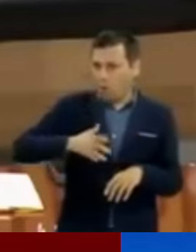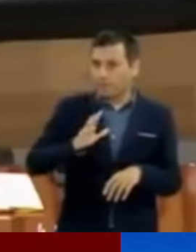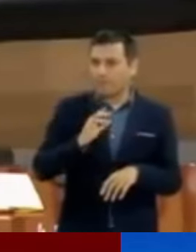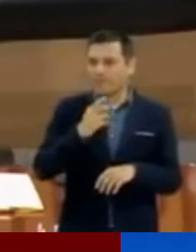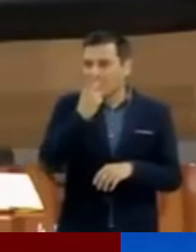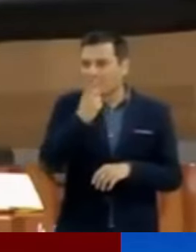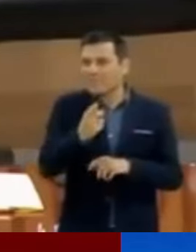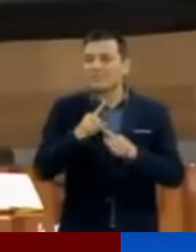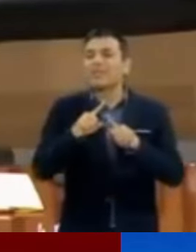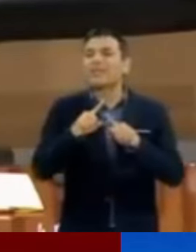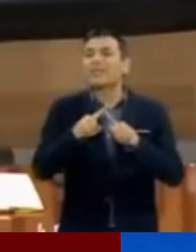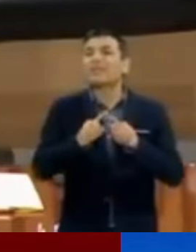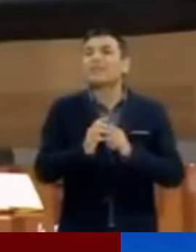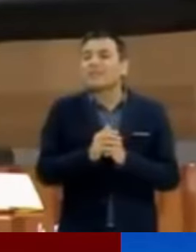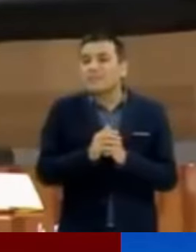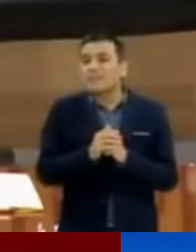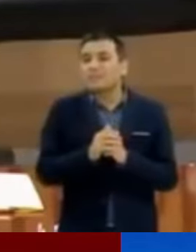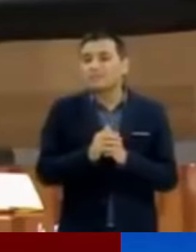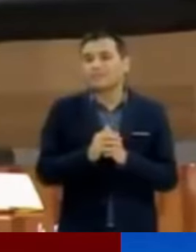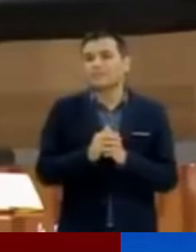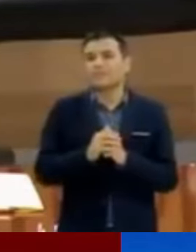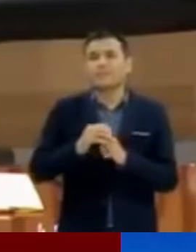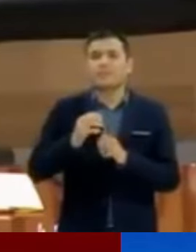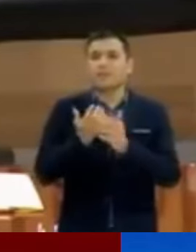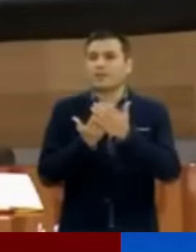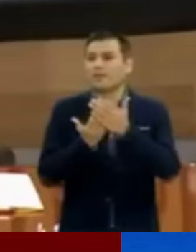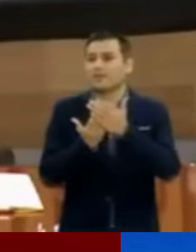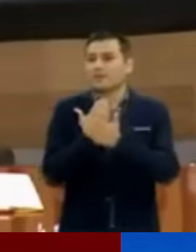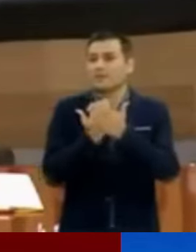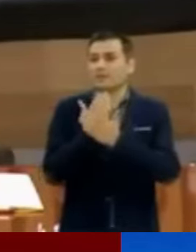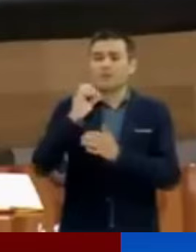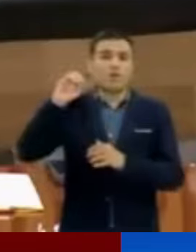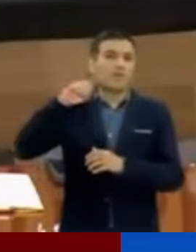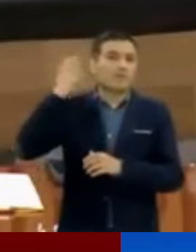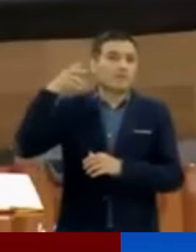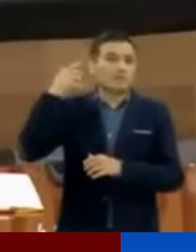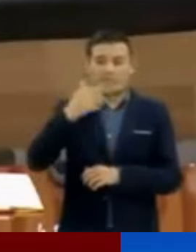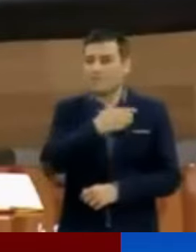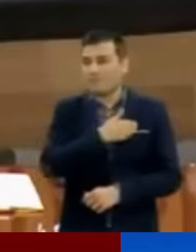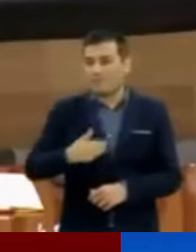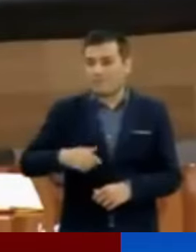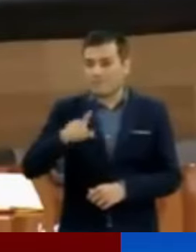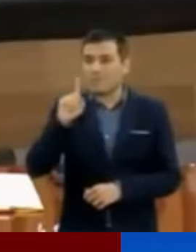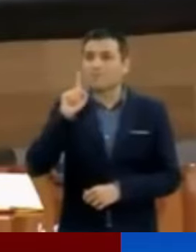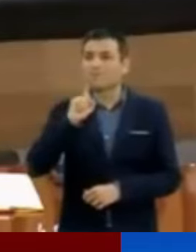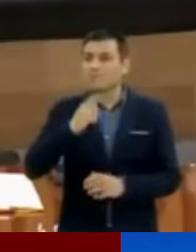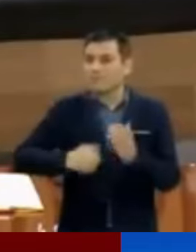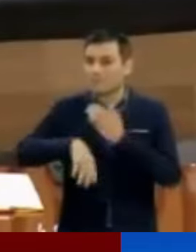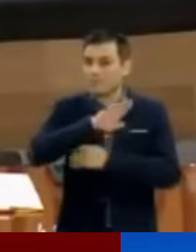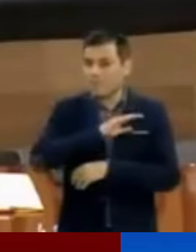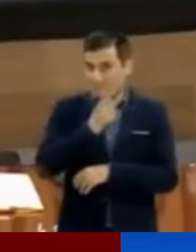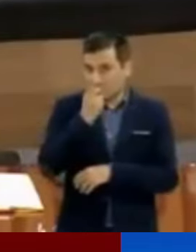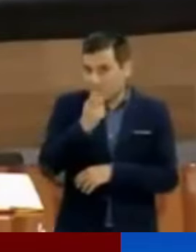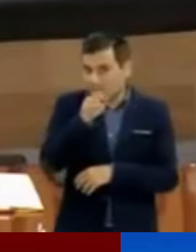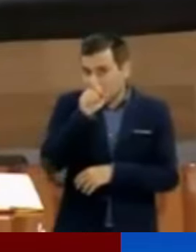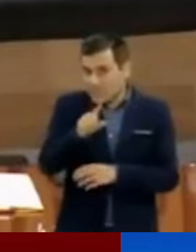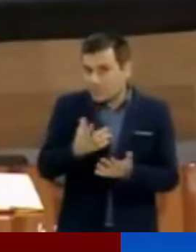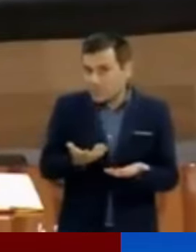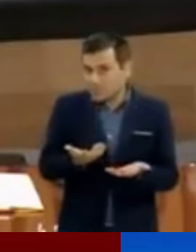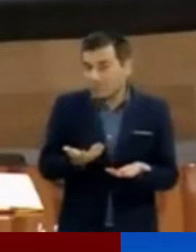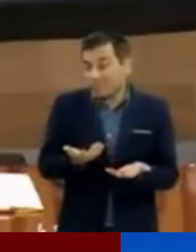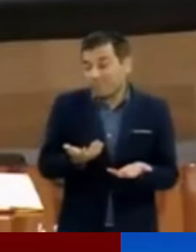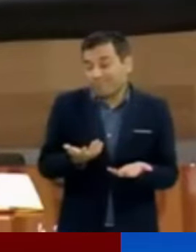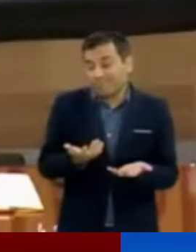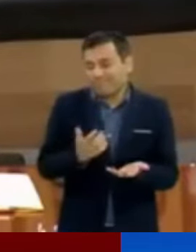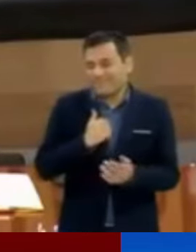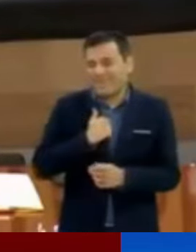Lo dice en su conferencia mañanera la presidenta de la República, Claudia Sheinbaum. Entonces lamento que tengamos